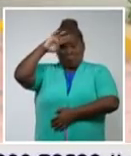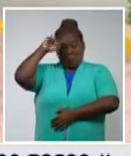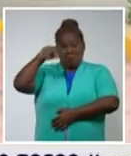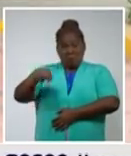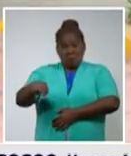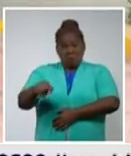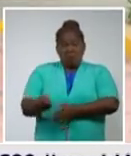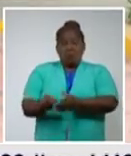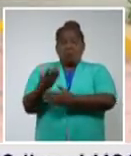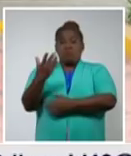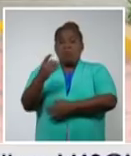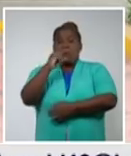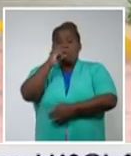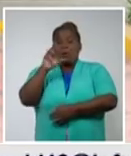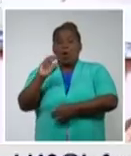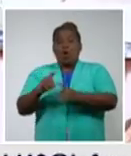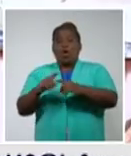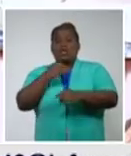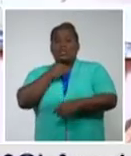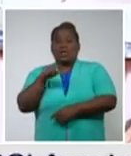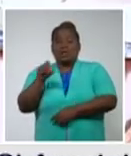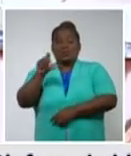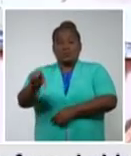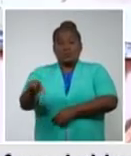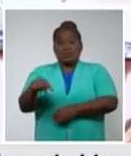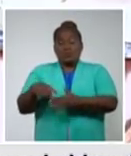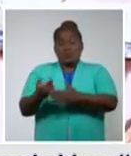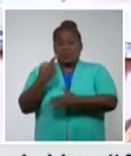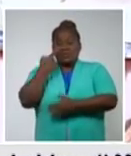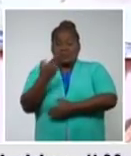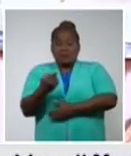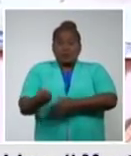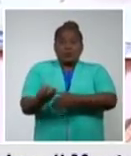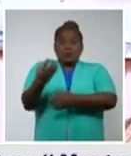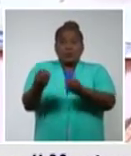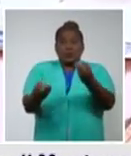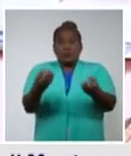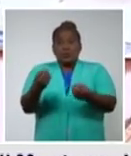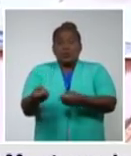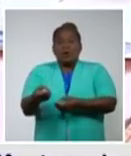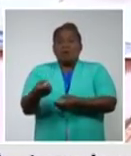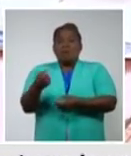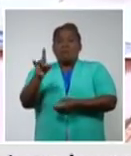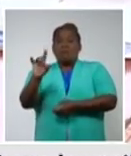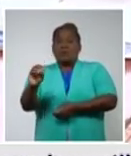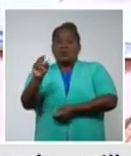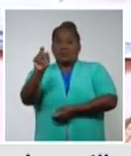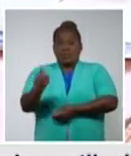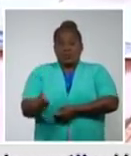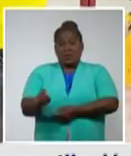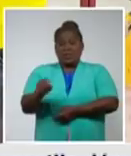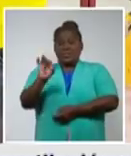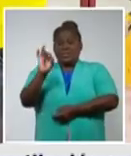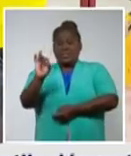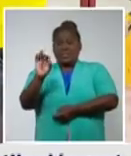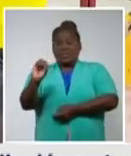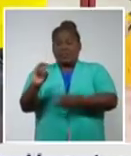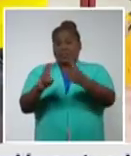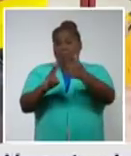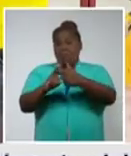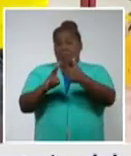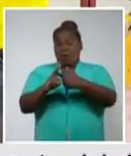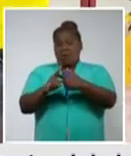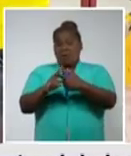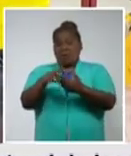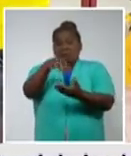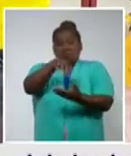de la COVID-19 en la última jornada. Poco más de 90 pacientes con la enfermedad, cerca de 70 en Bayamo, han provocado que el